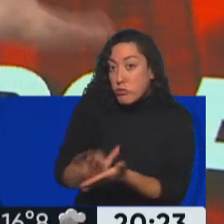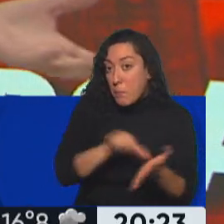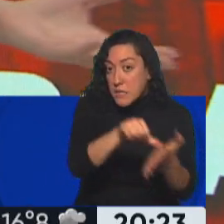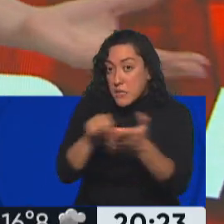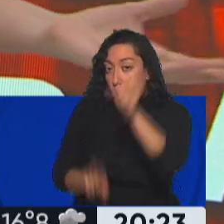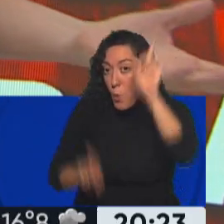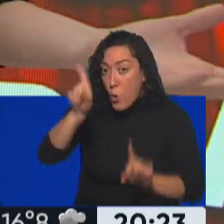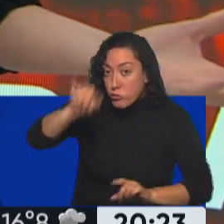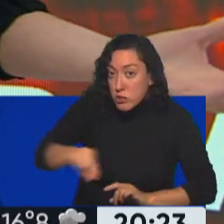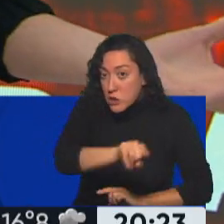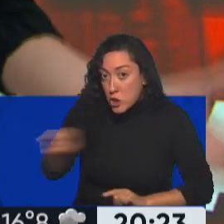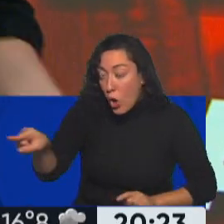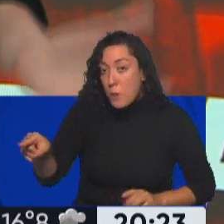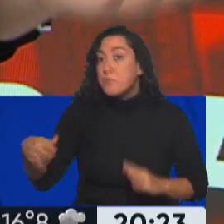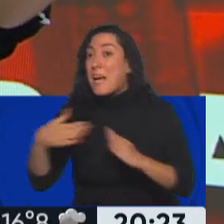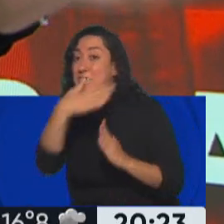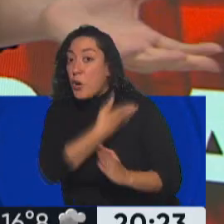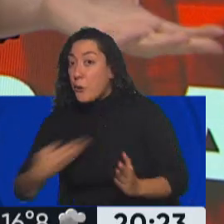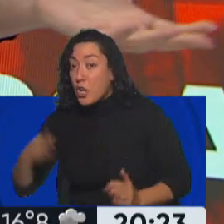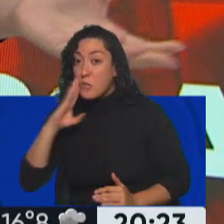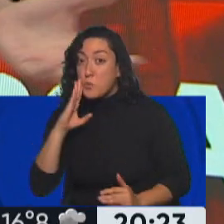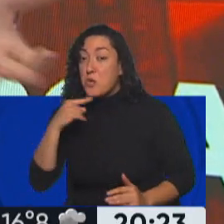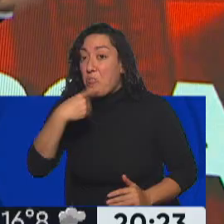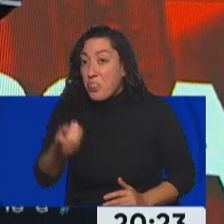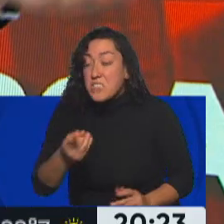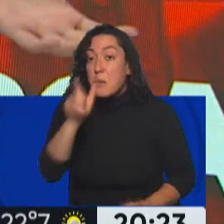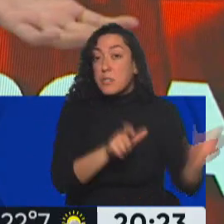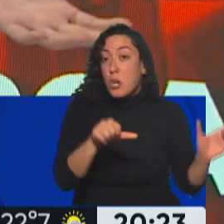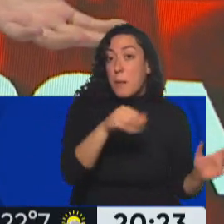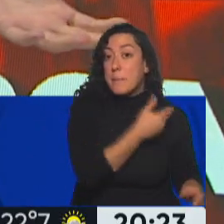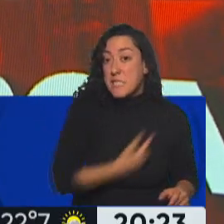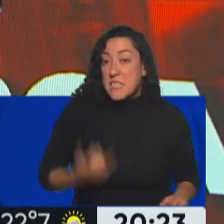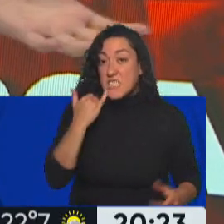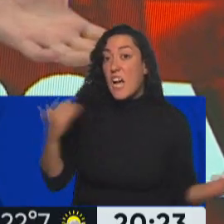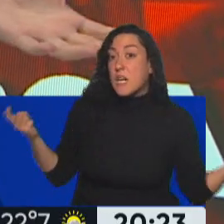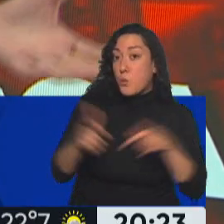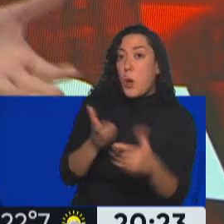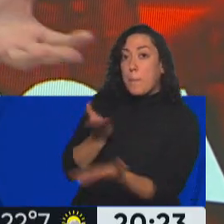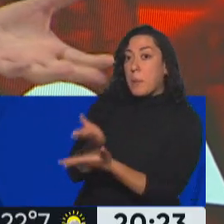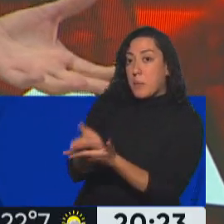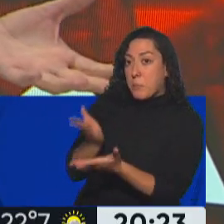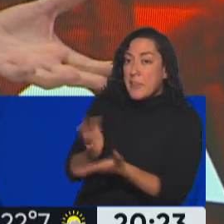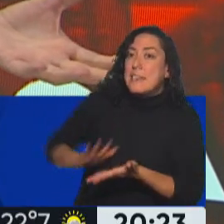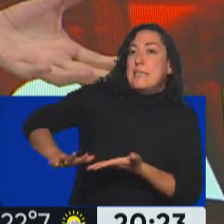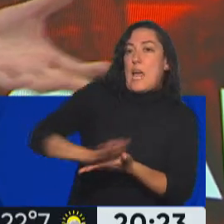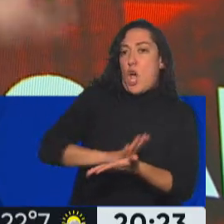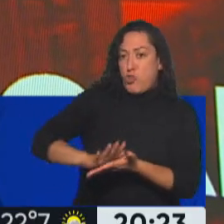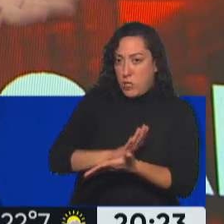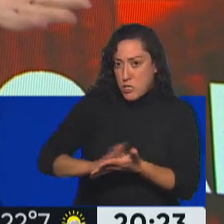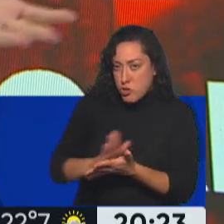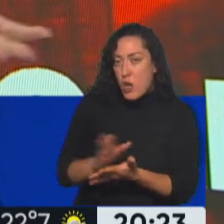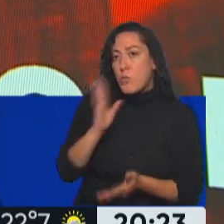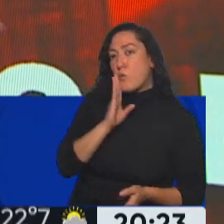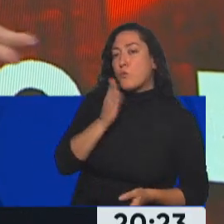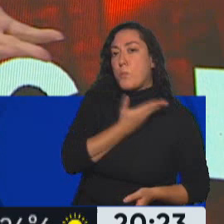países. Desde la Casa Blanca lo que dicen es que ya decenas de mandatarios le pidieron reuniones y negociar con el gobierno de Estados Unidos